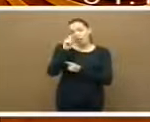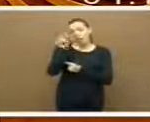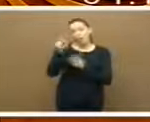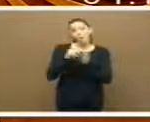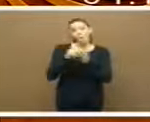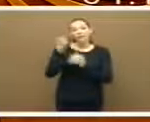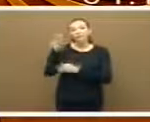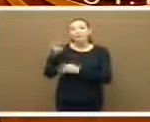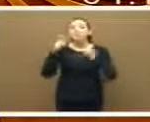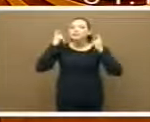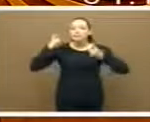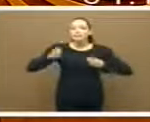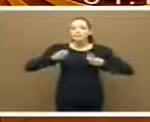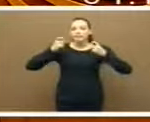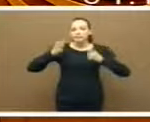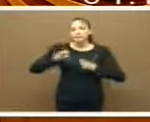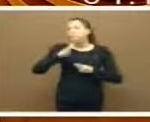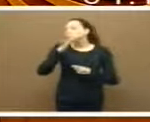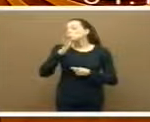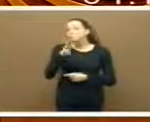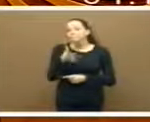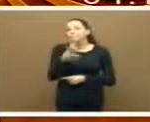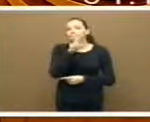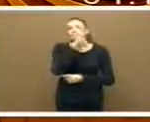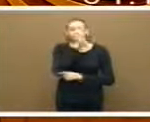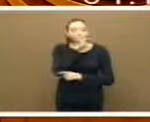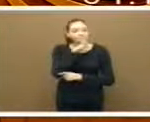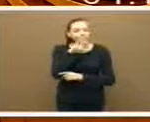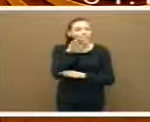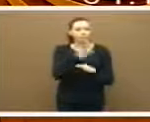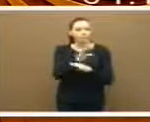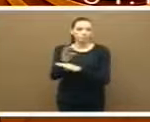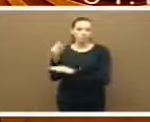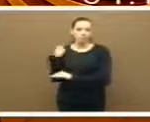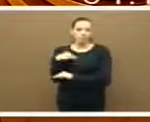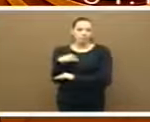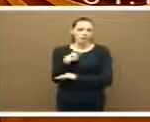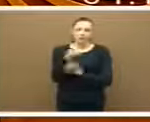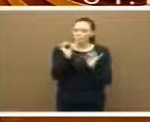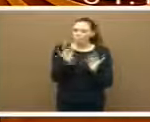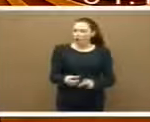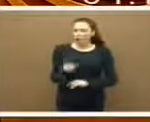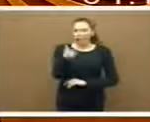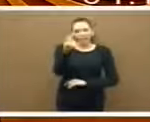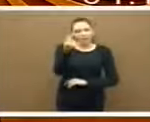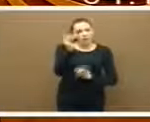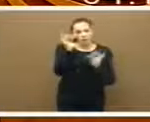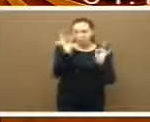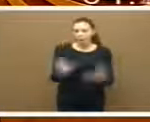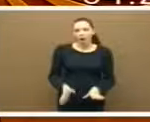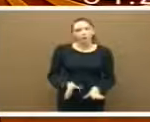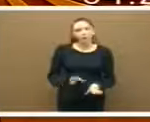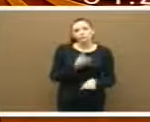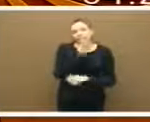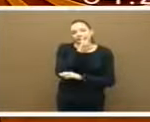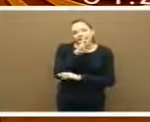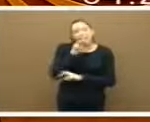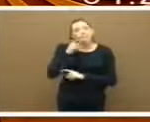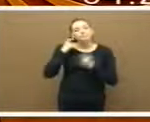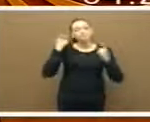gran esfuerzo también por seguir manteniendo esas ayudas de AESA en la misma dotación y en la misma cuantía económica que se